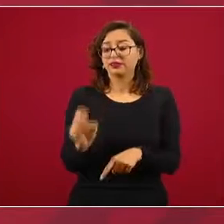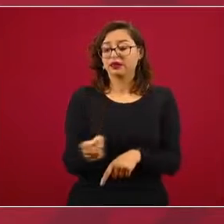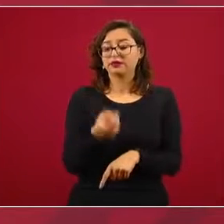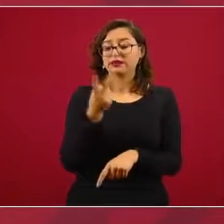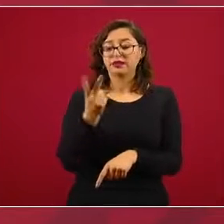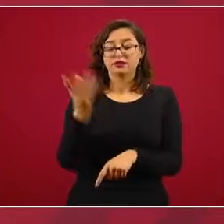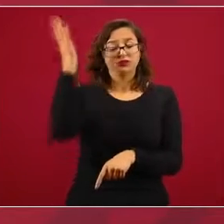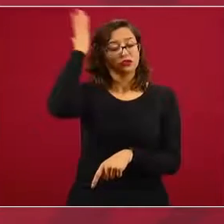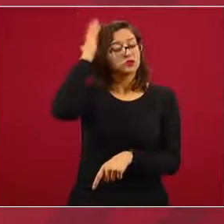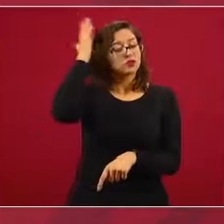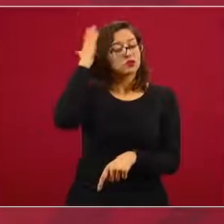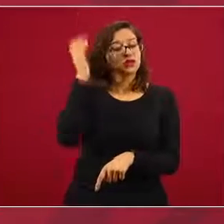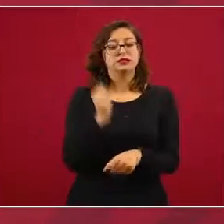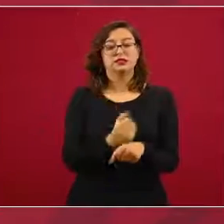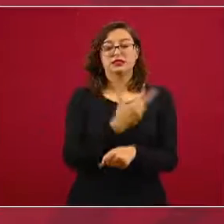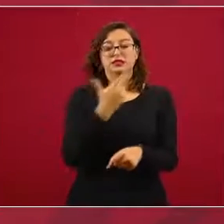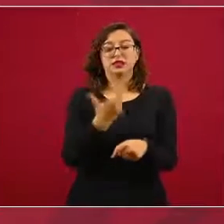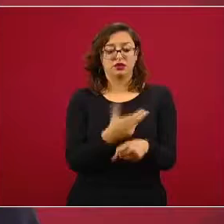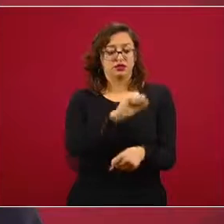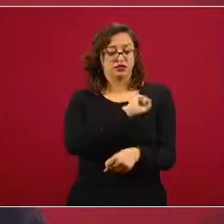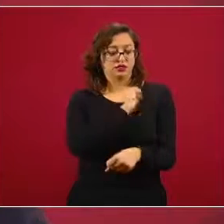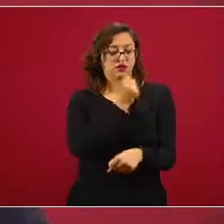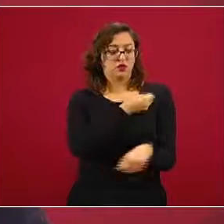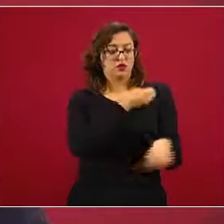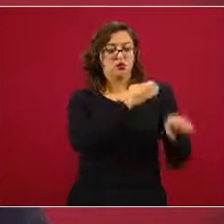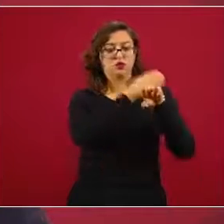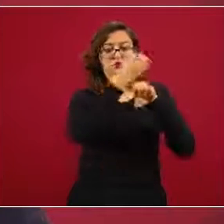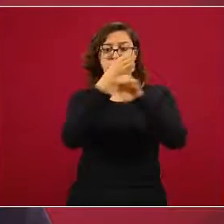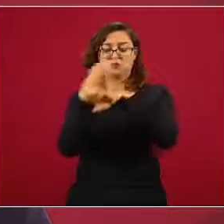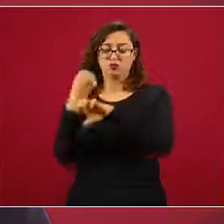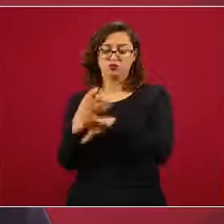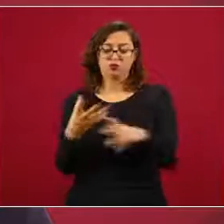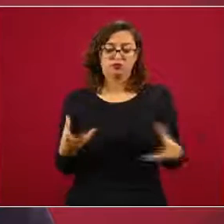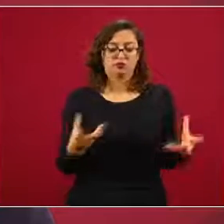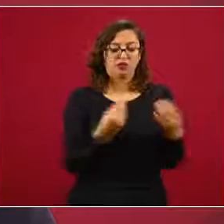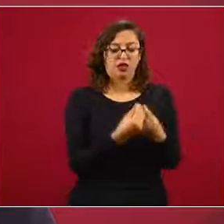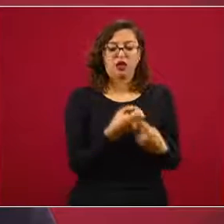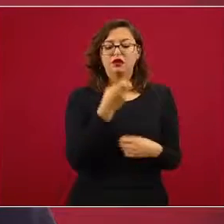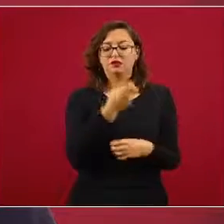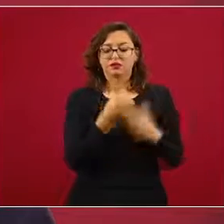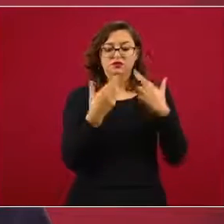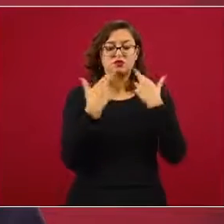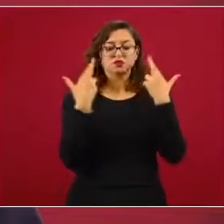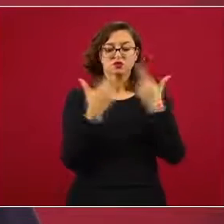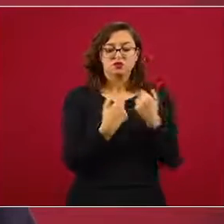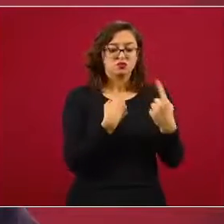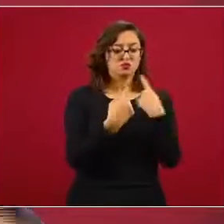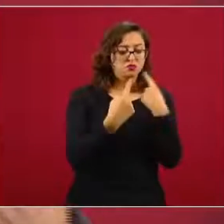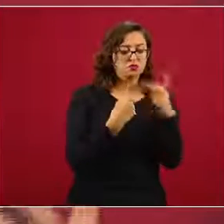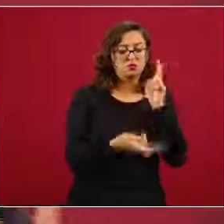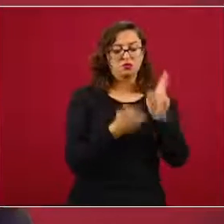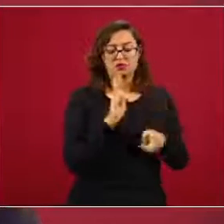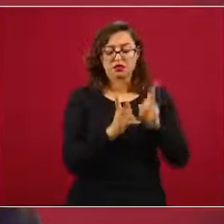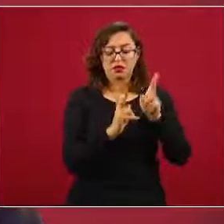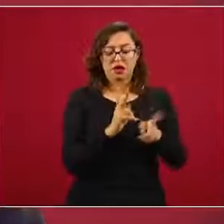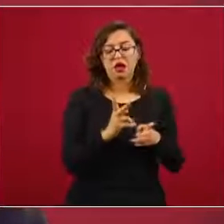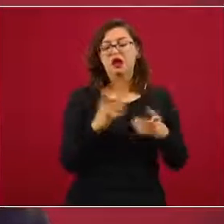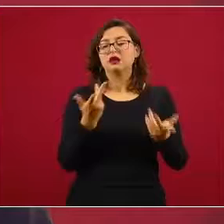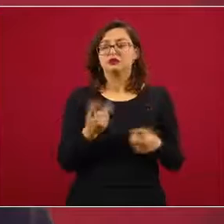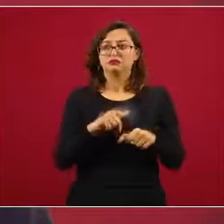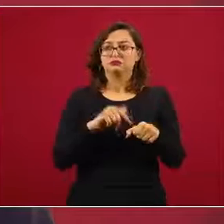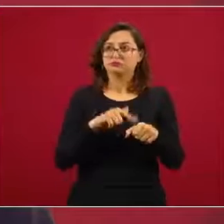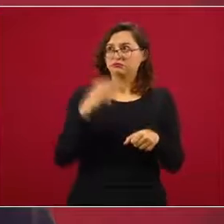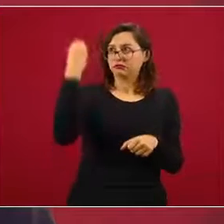estatales. En esta reunión hablamos nuevamente sobre la metodología del semáforo, como lo habíamos acordado tanto en la CONAGO como en el